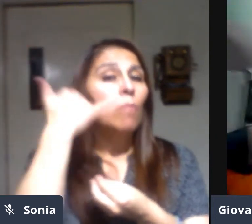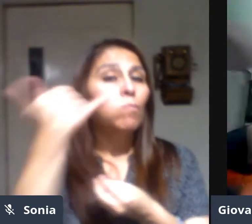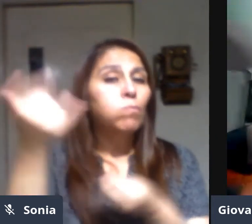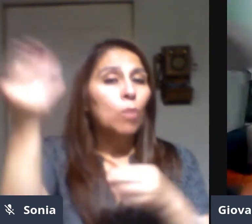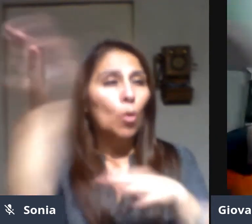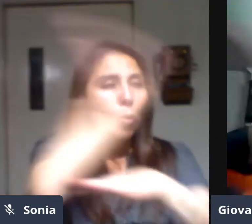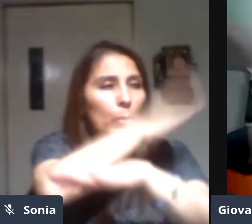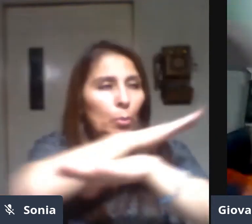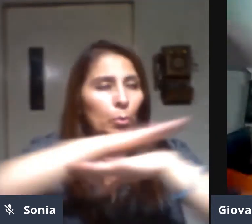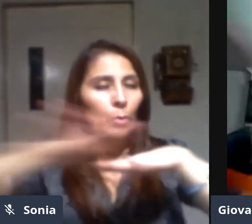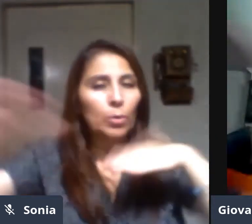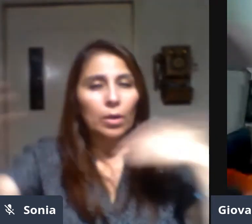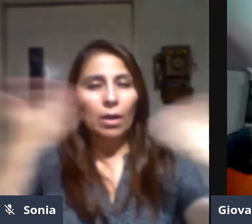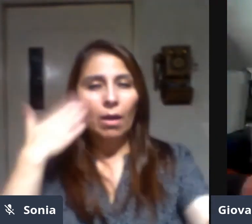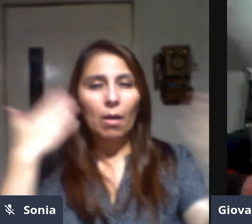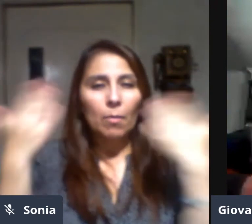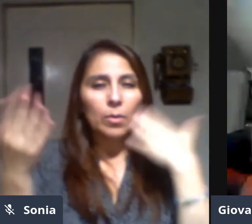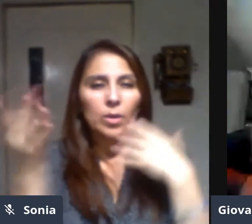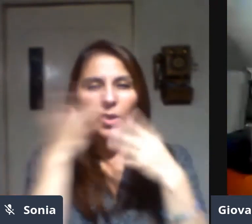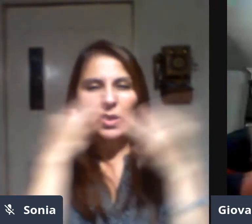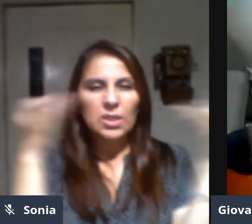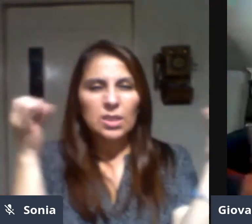siempre está